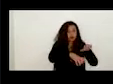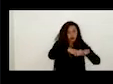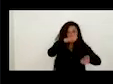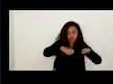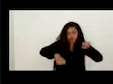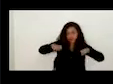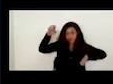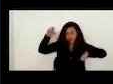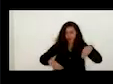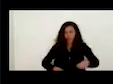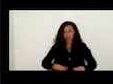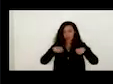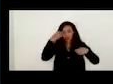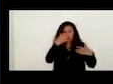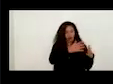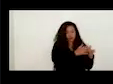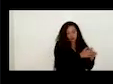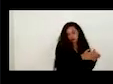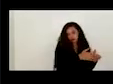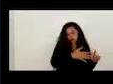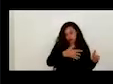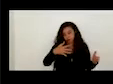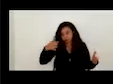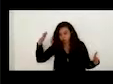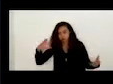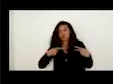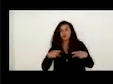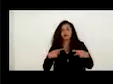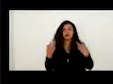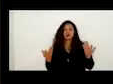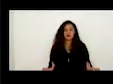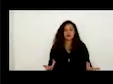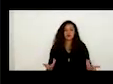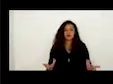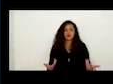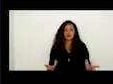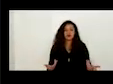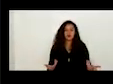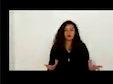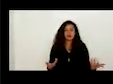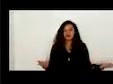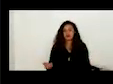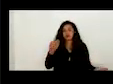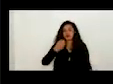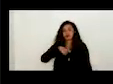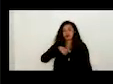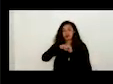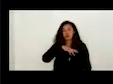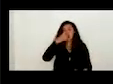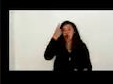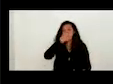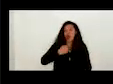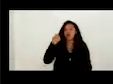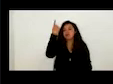vida de cualquier persona o individuo, eh, nos llevaría muchísimas horas el estar